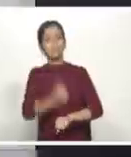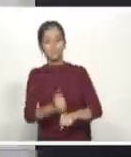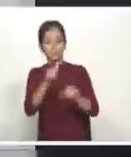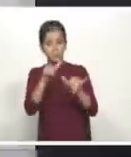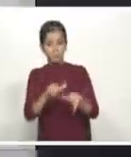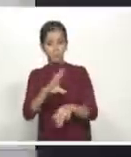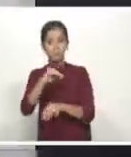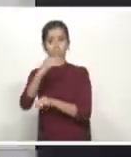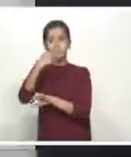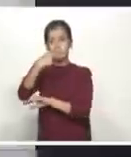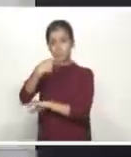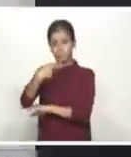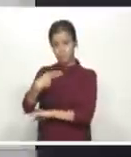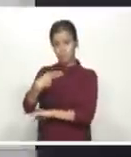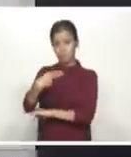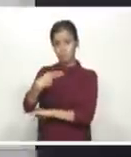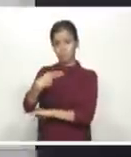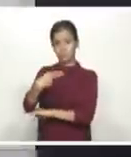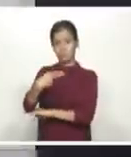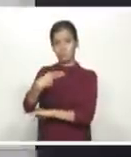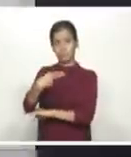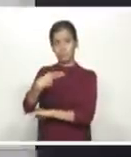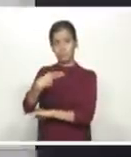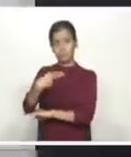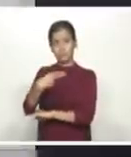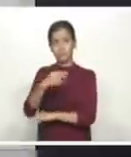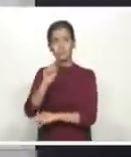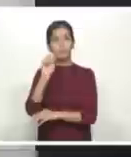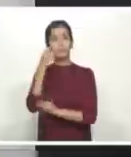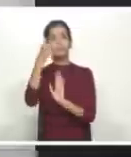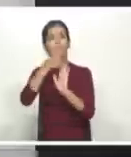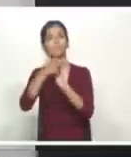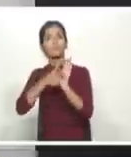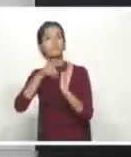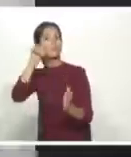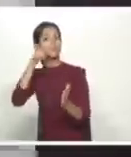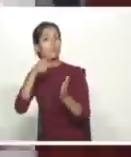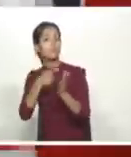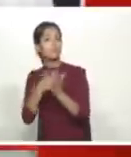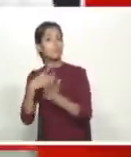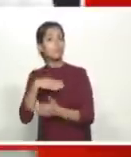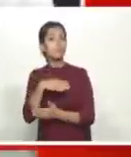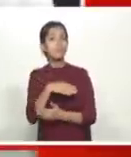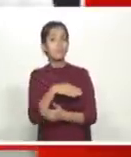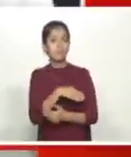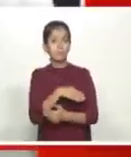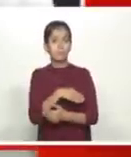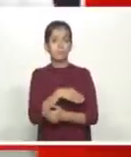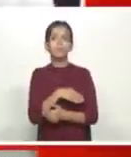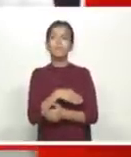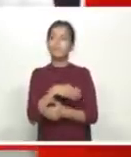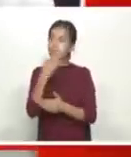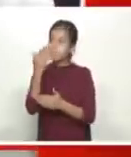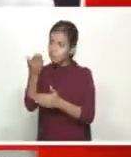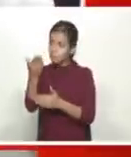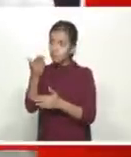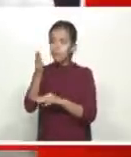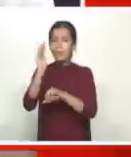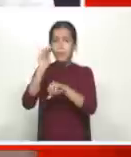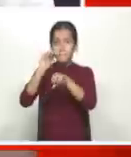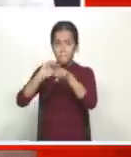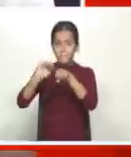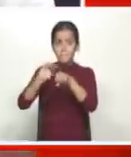la Corrupción. La primera ley que se aprobó en el Congreso Nacional autoriza precisamente